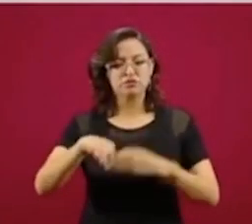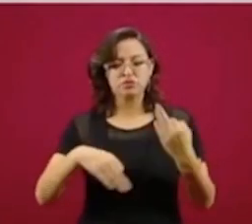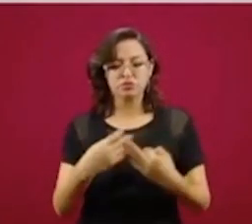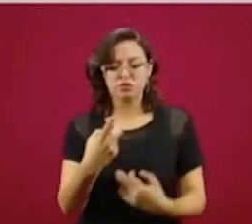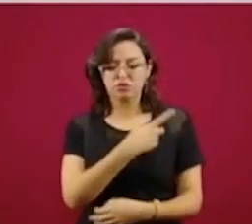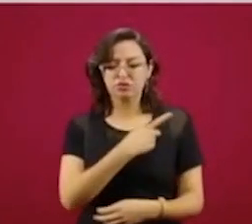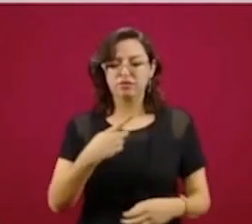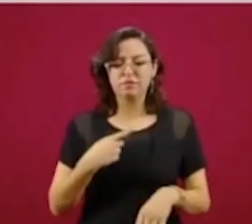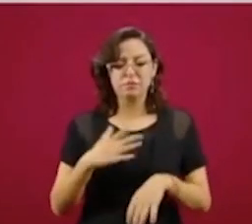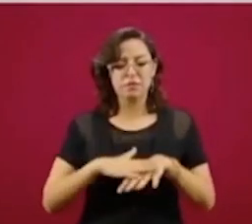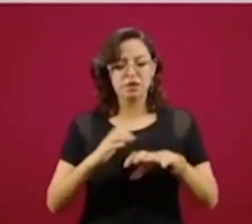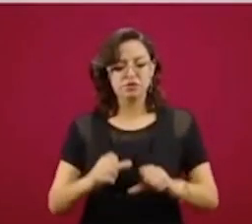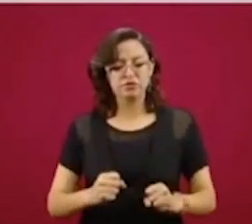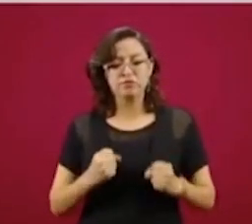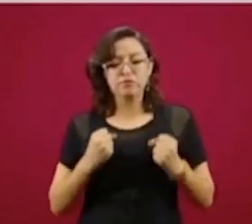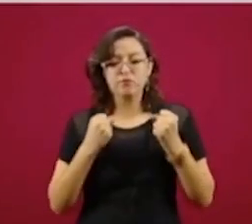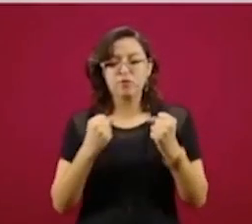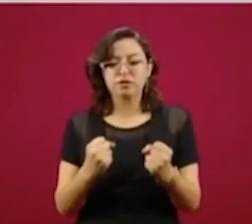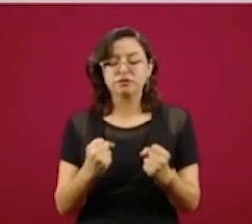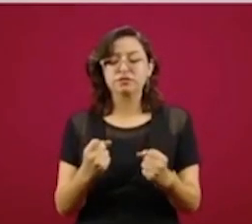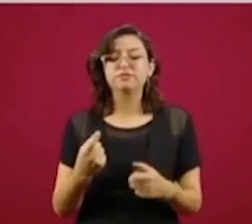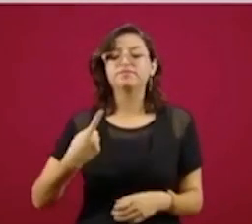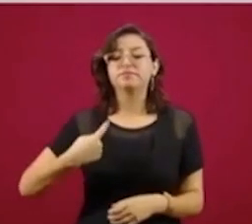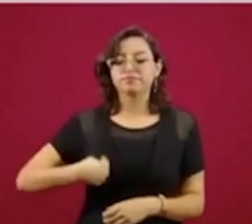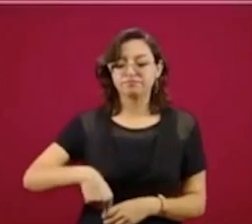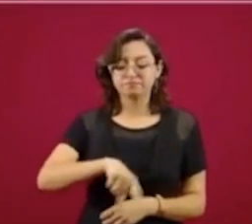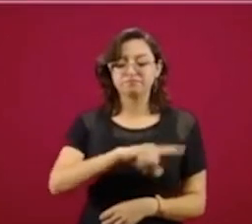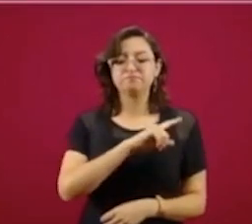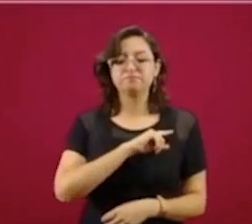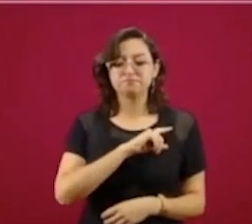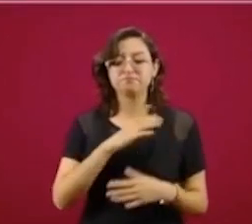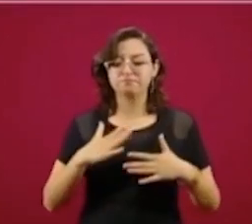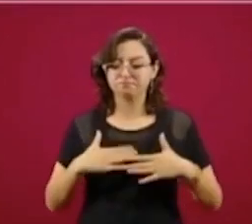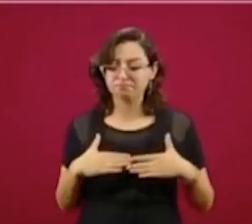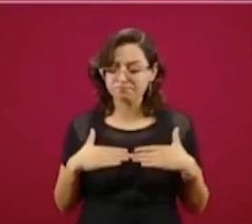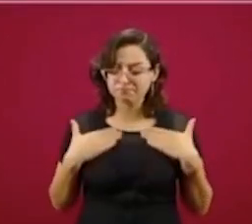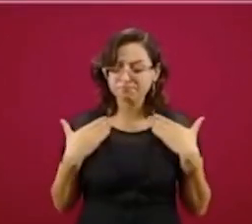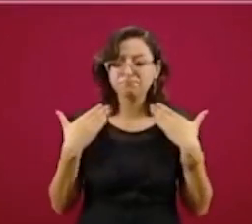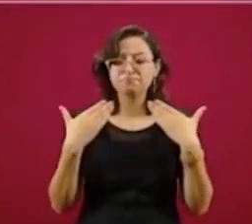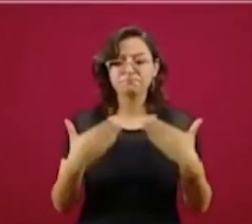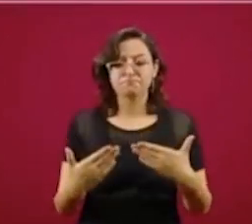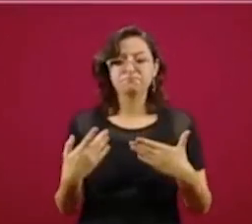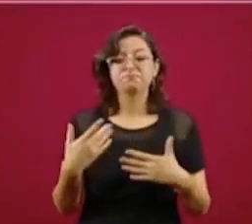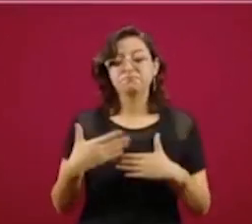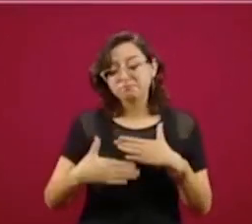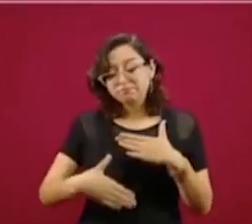sin poner confianza en lo que estamos haciendo, puesto que todavía faltan